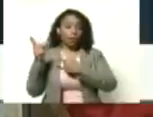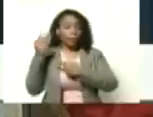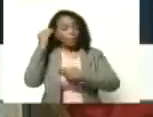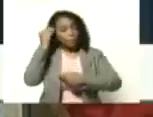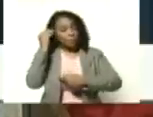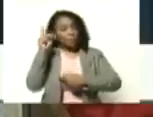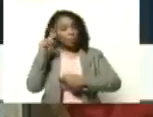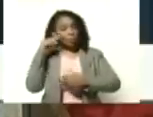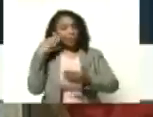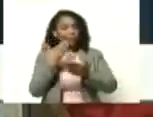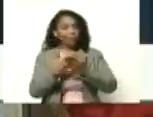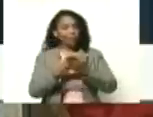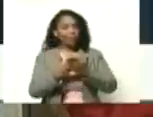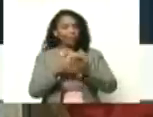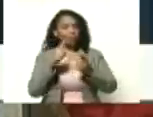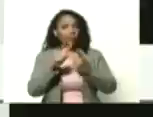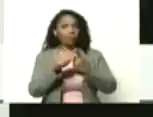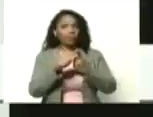testaferro